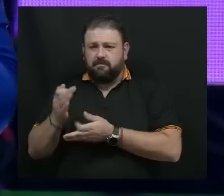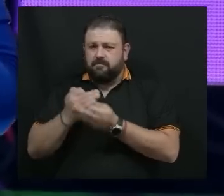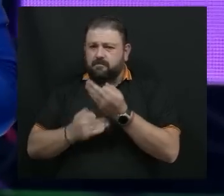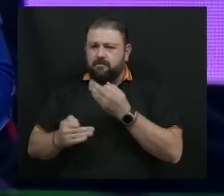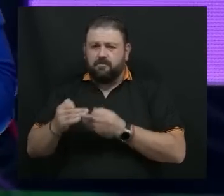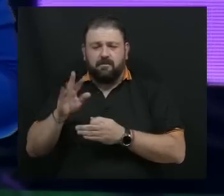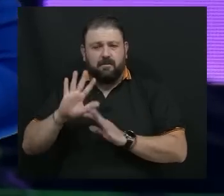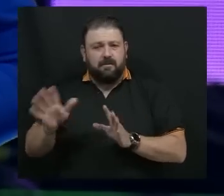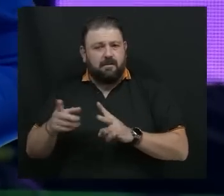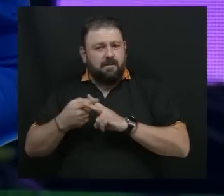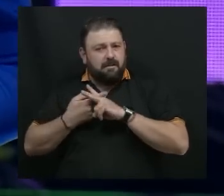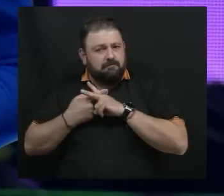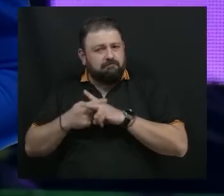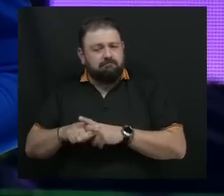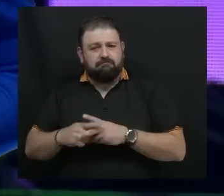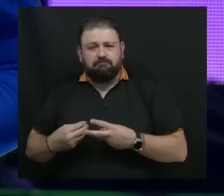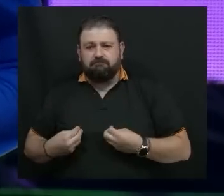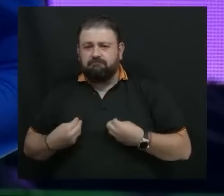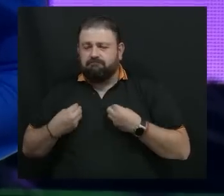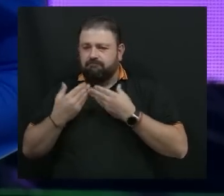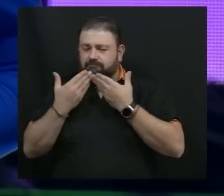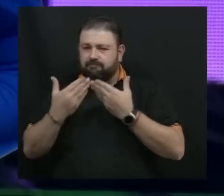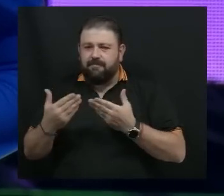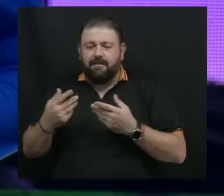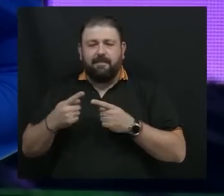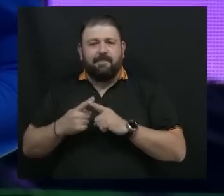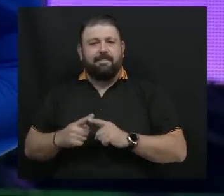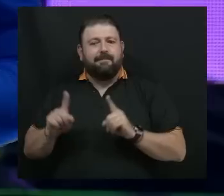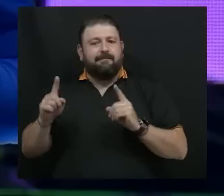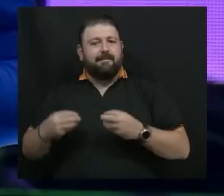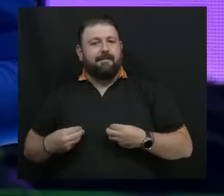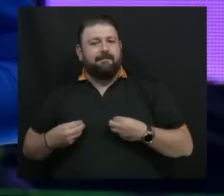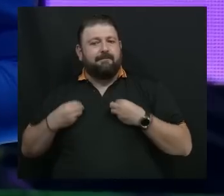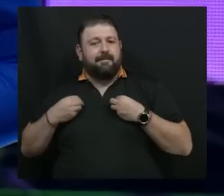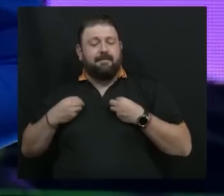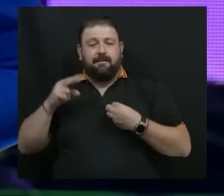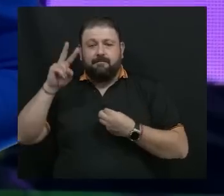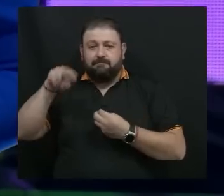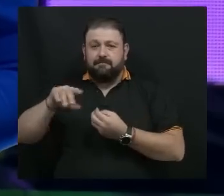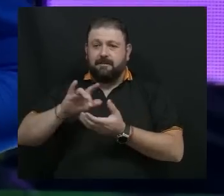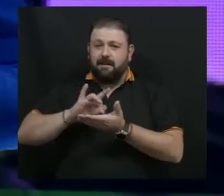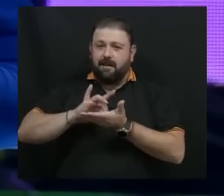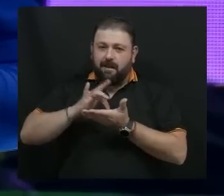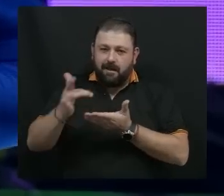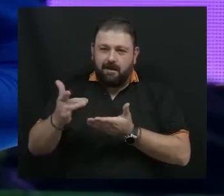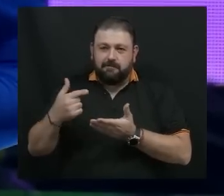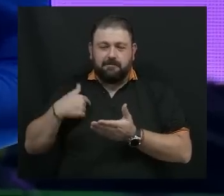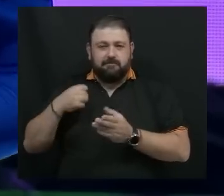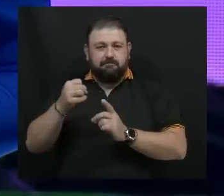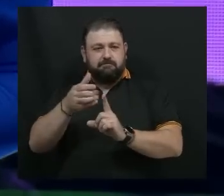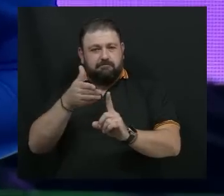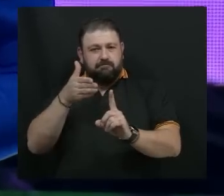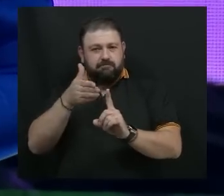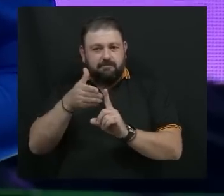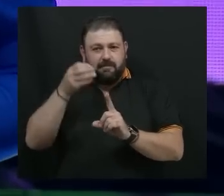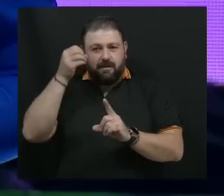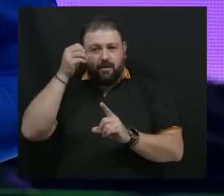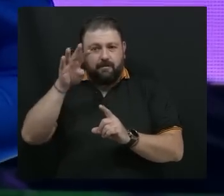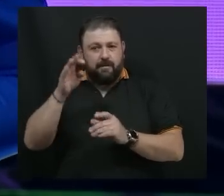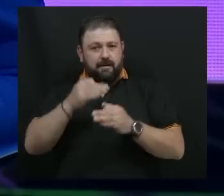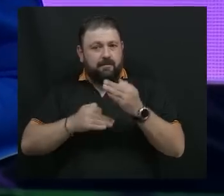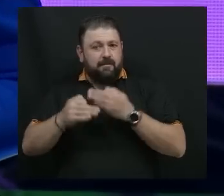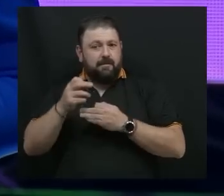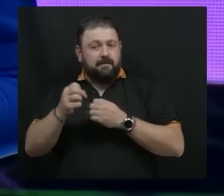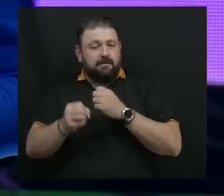estamos empezando a vivir un estilo de vida diferente. Gracias al enfoque y gracias a todas las oportunidades que